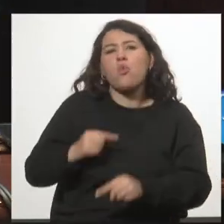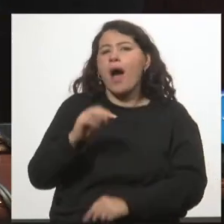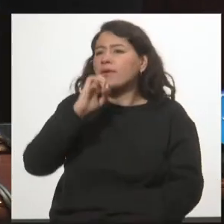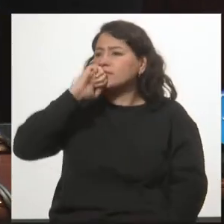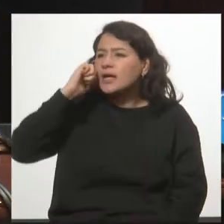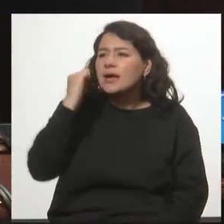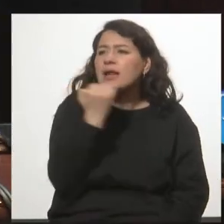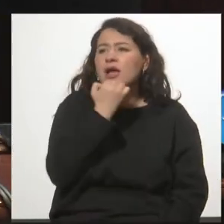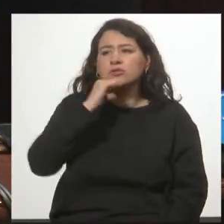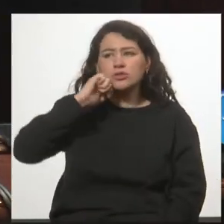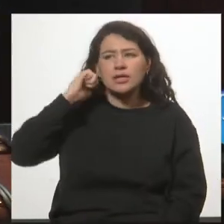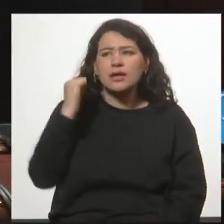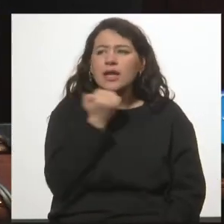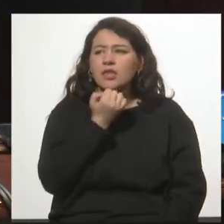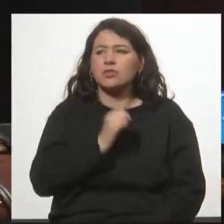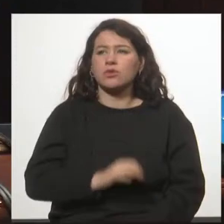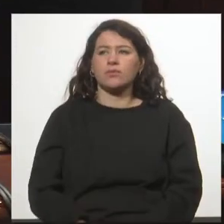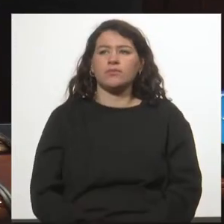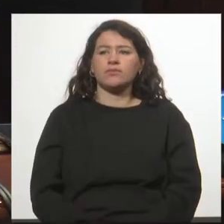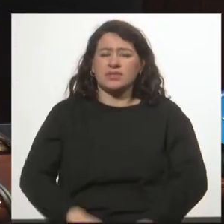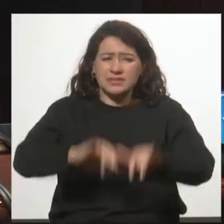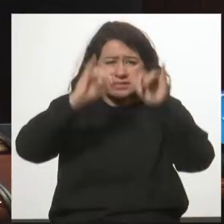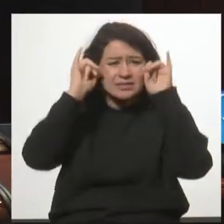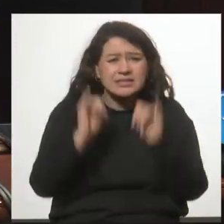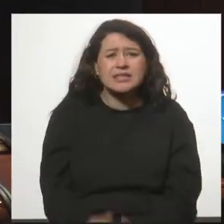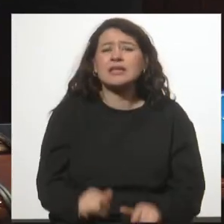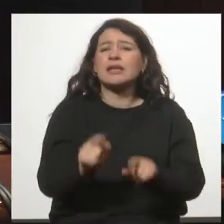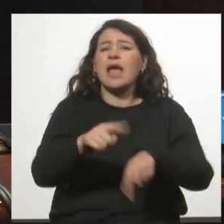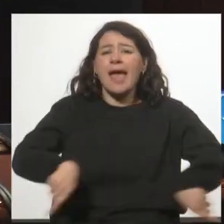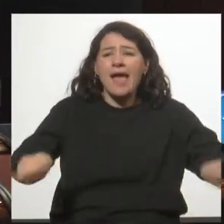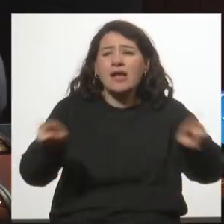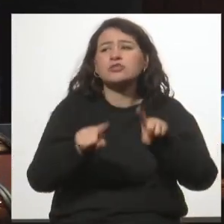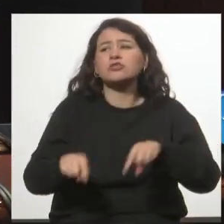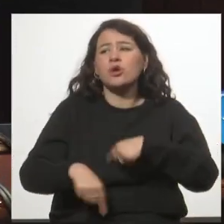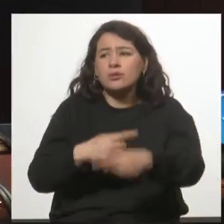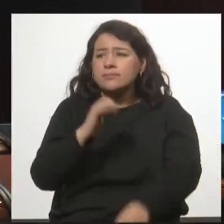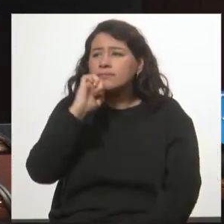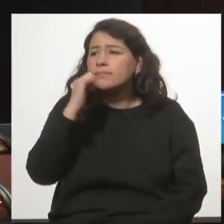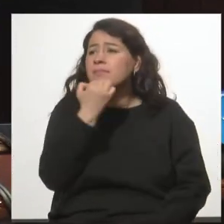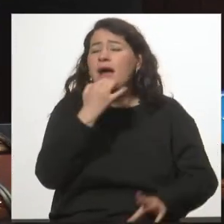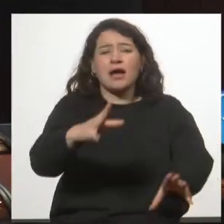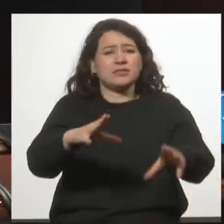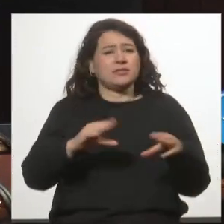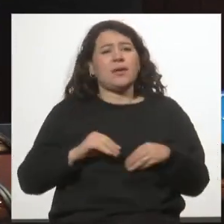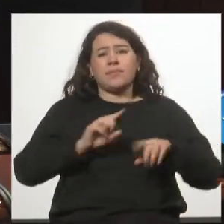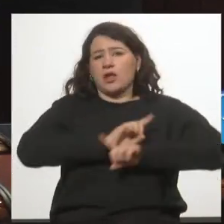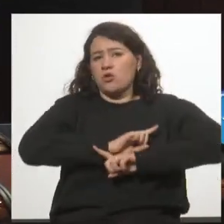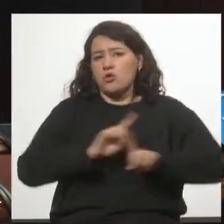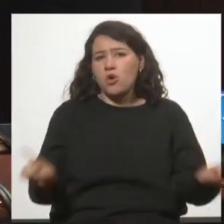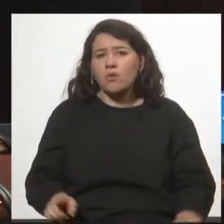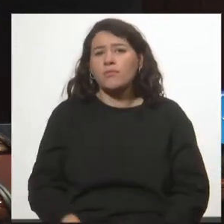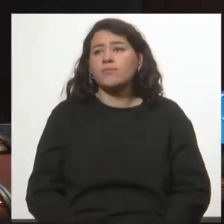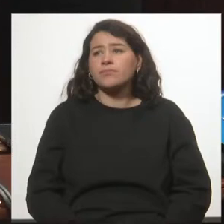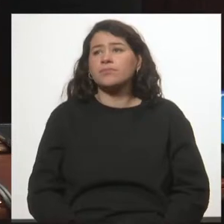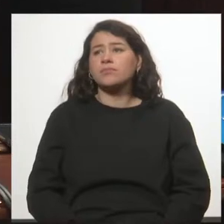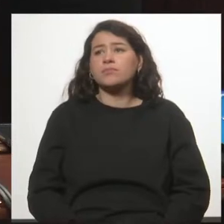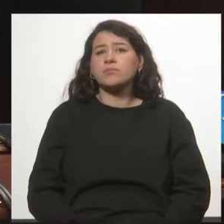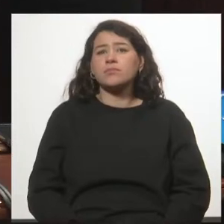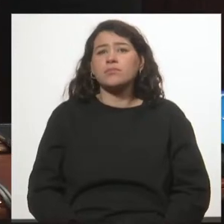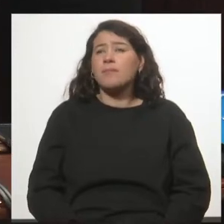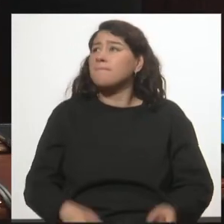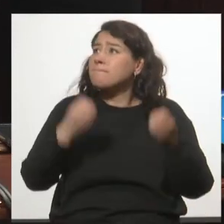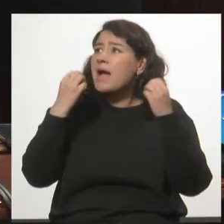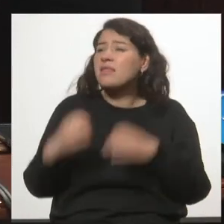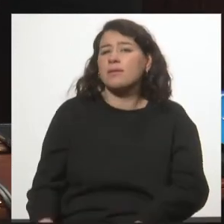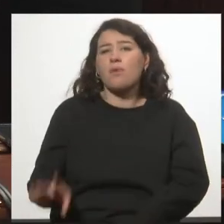secretismo siguen ocultando y no se hacen cargo no se han privado del debate